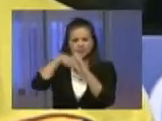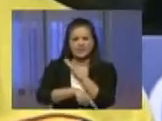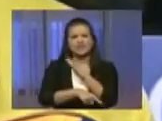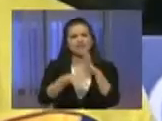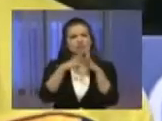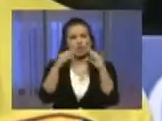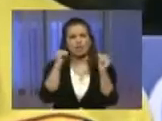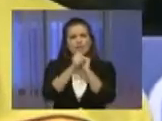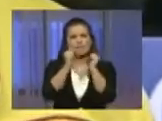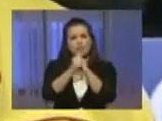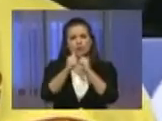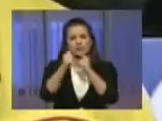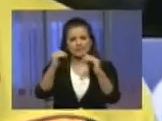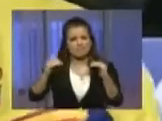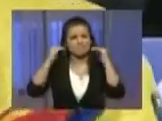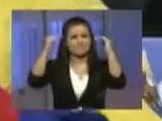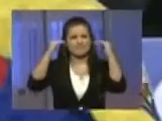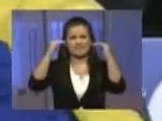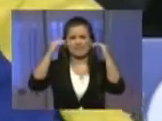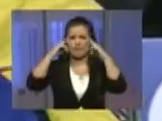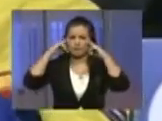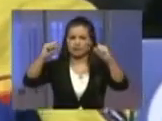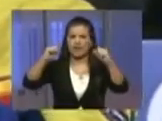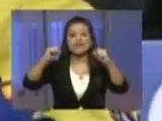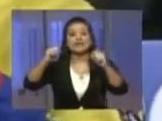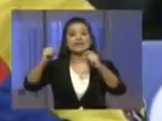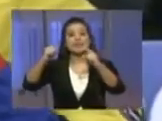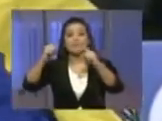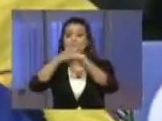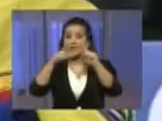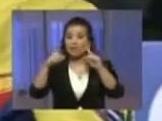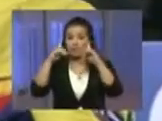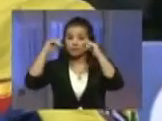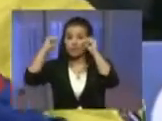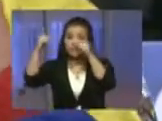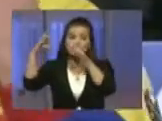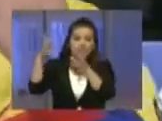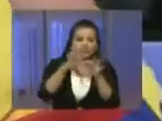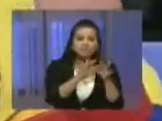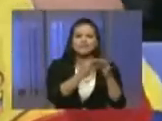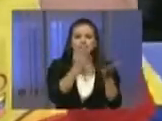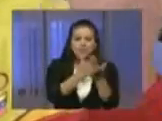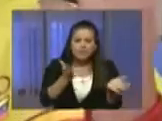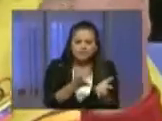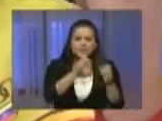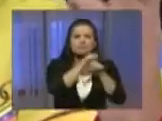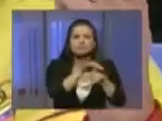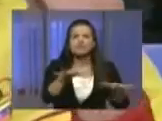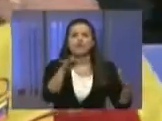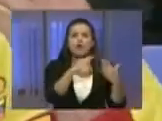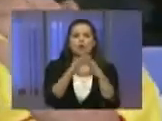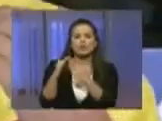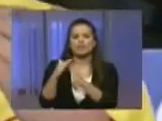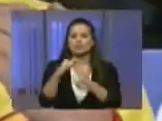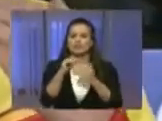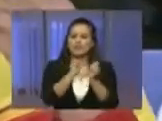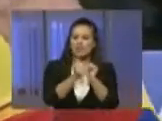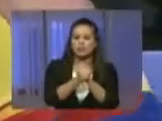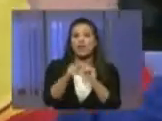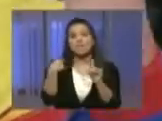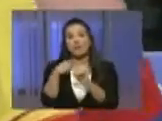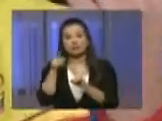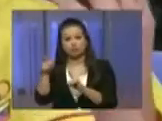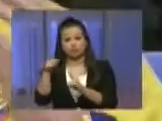rendimiento siempre mancomunado con ese deporte en la masificación y usted que ha creado también el deporte como